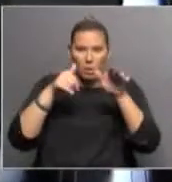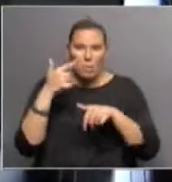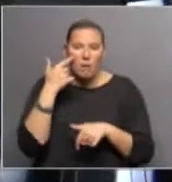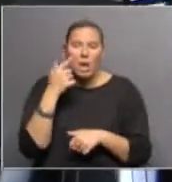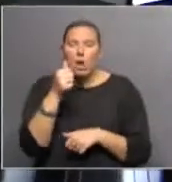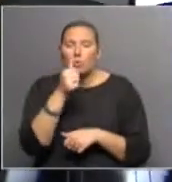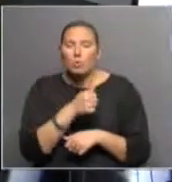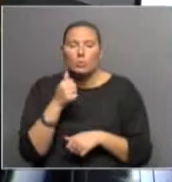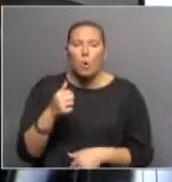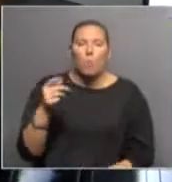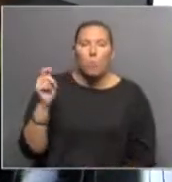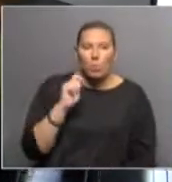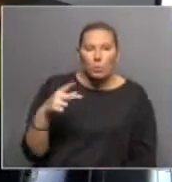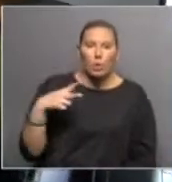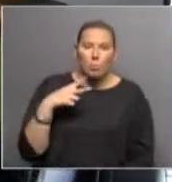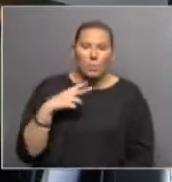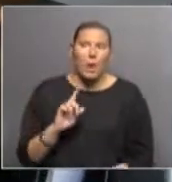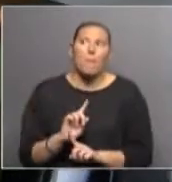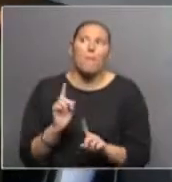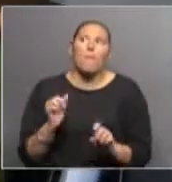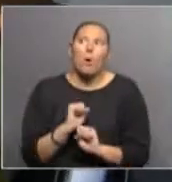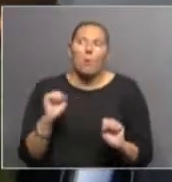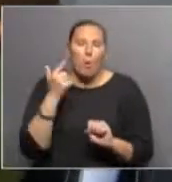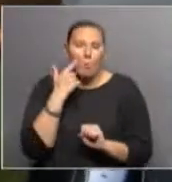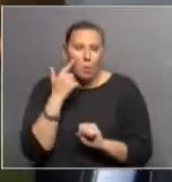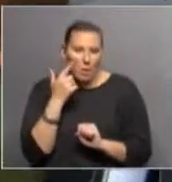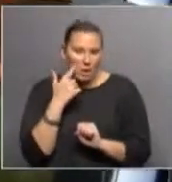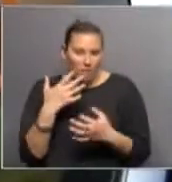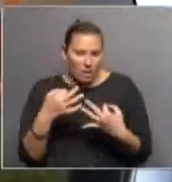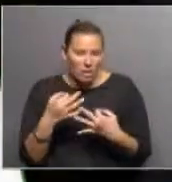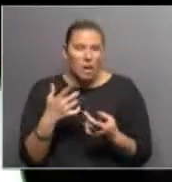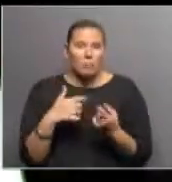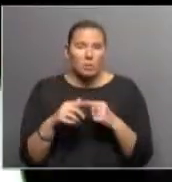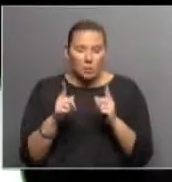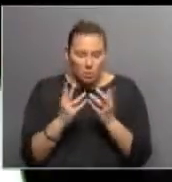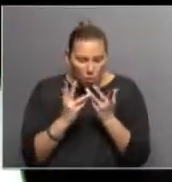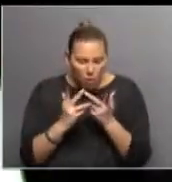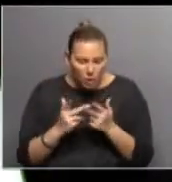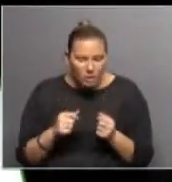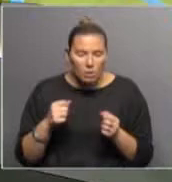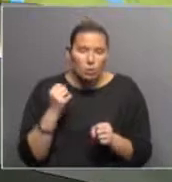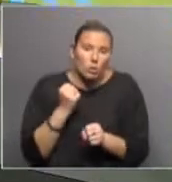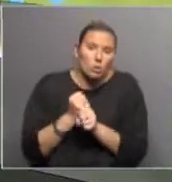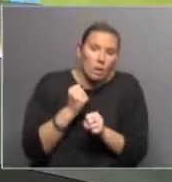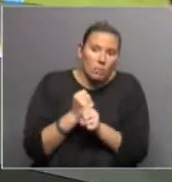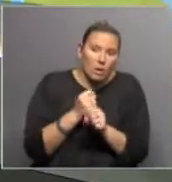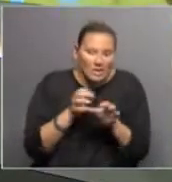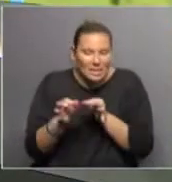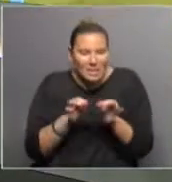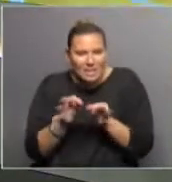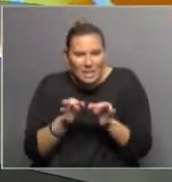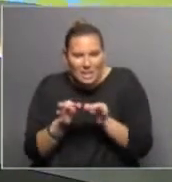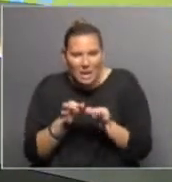solución público-privada que nos dé unos primeros pasos. Pero a la vez estamos también armando nuestra hoja de ruta o estrategia de hidrógeno a